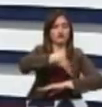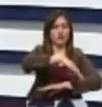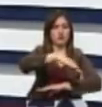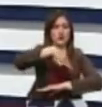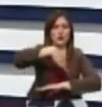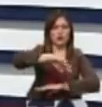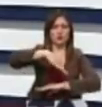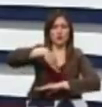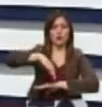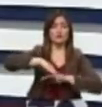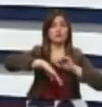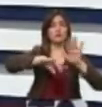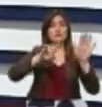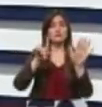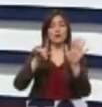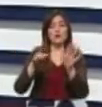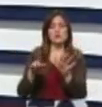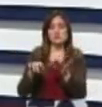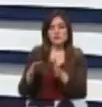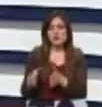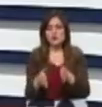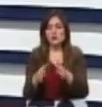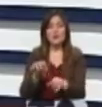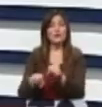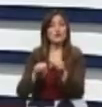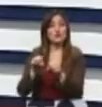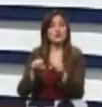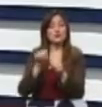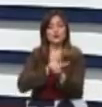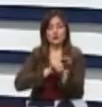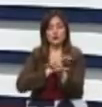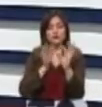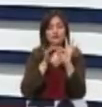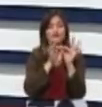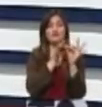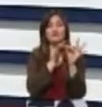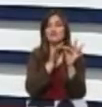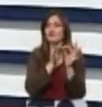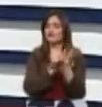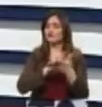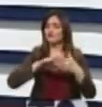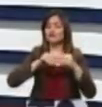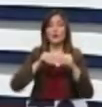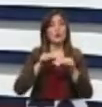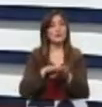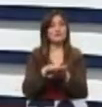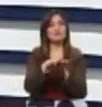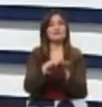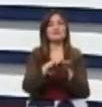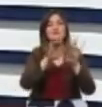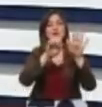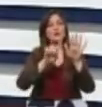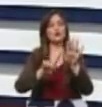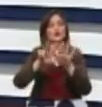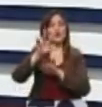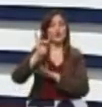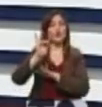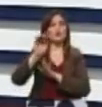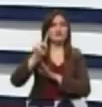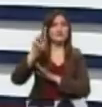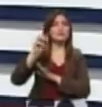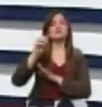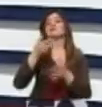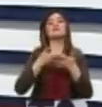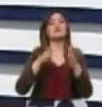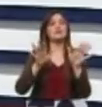prolongación Simón Bolívar fueron habilitados por parte del municipio de Quito que ejecutó la obra. Son 6.8 kilómetros que ya se